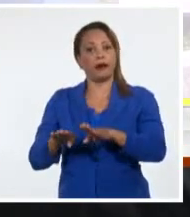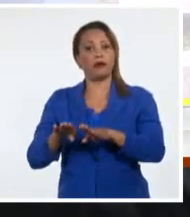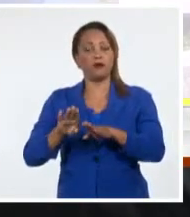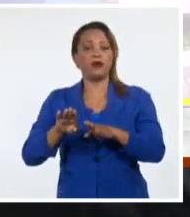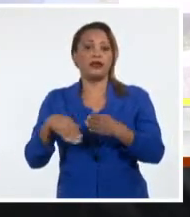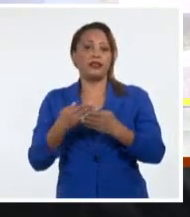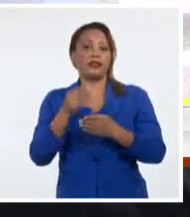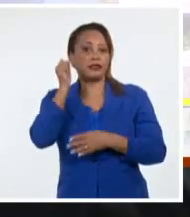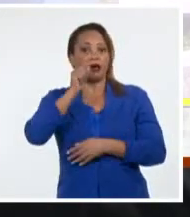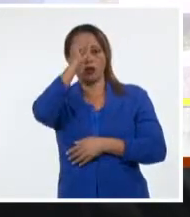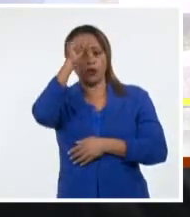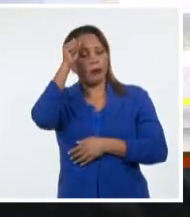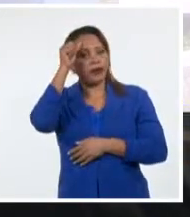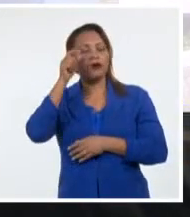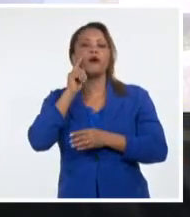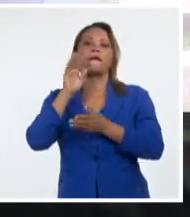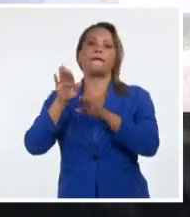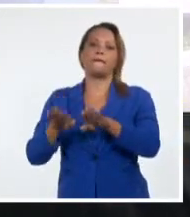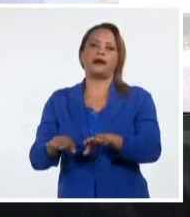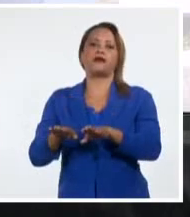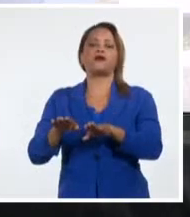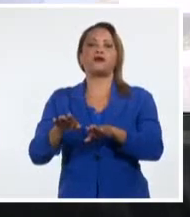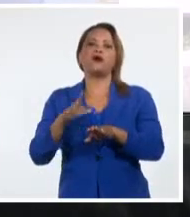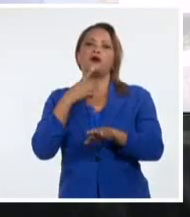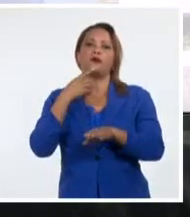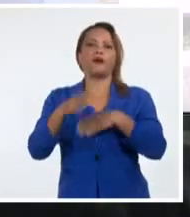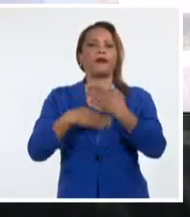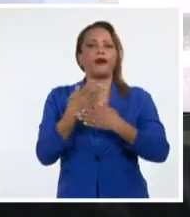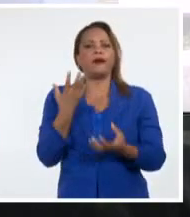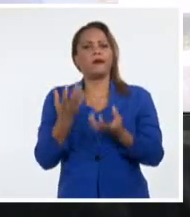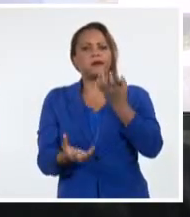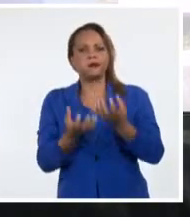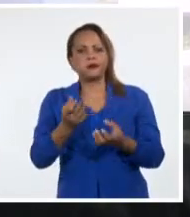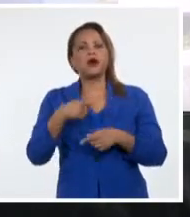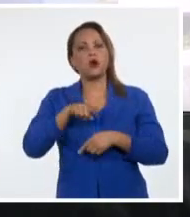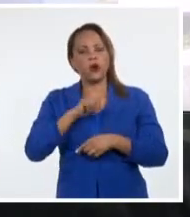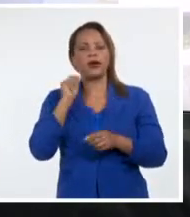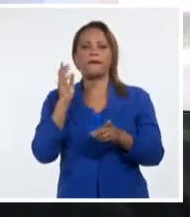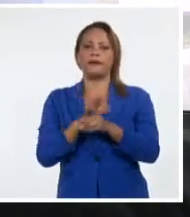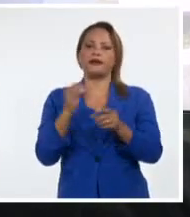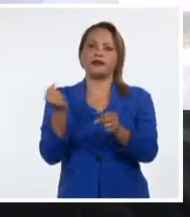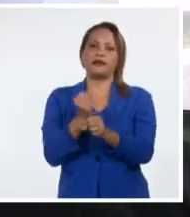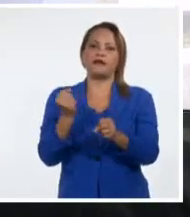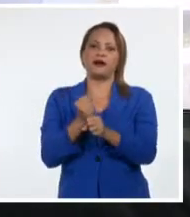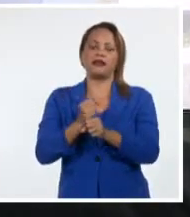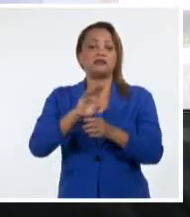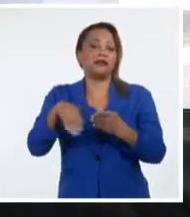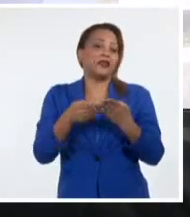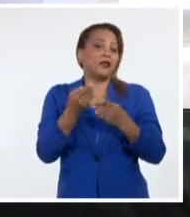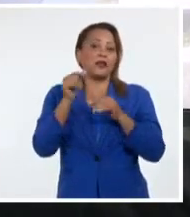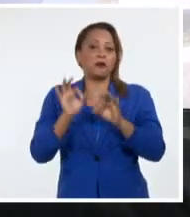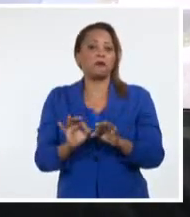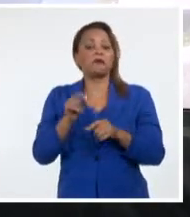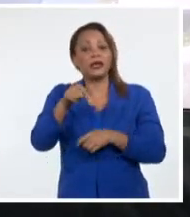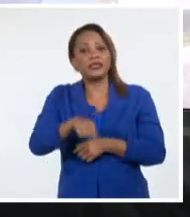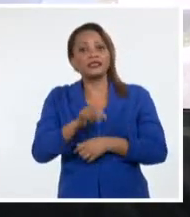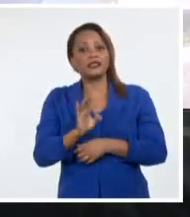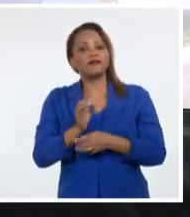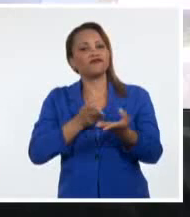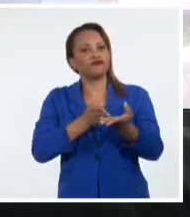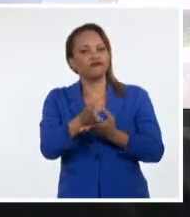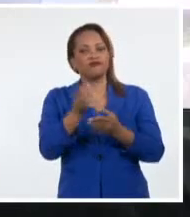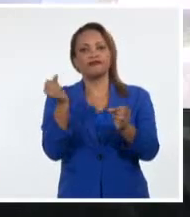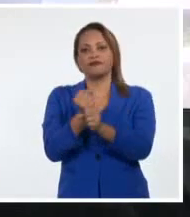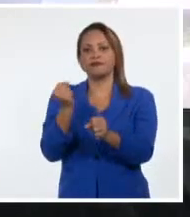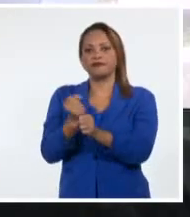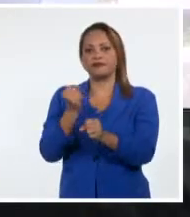durante el fin de semana, por una avería en caldera y está puesta en el pronóstico de entrada para el pico de hoy. Eso es lo que tenemos para el día de hoy, o sea, se mantiene cubriendo las demandas